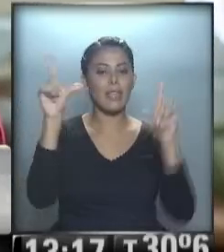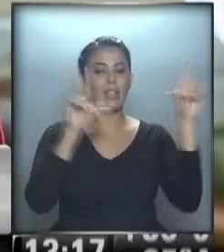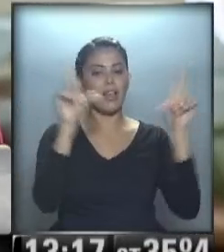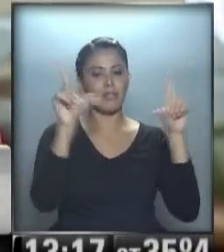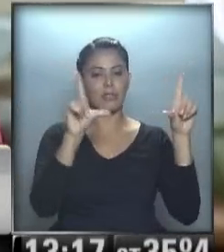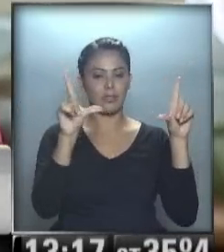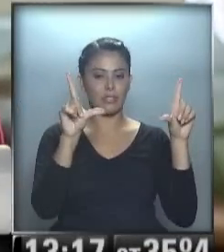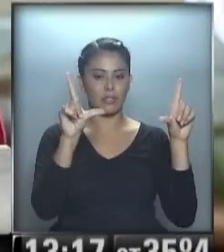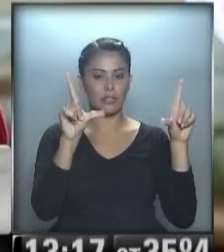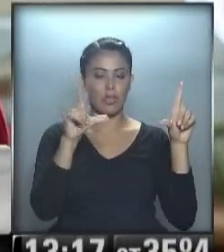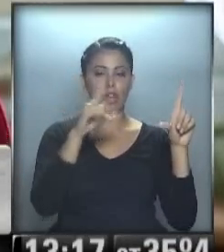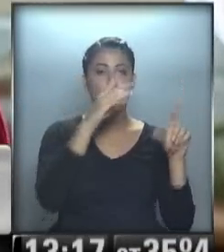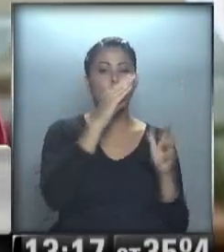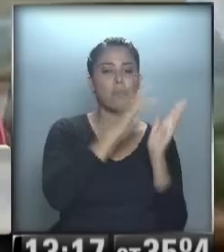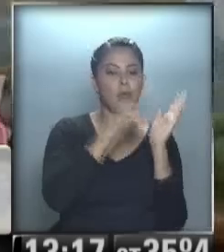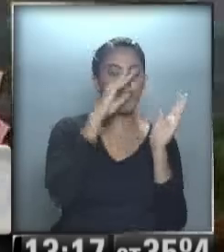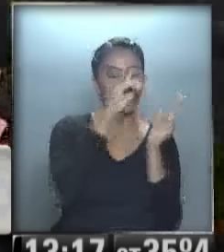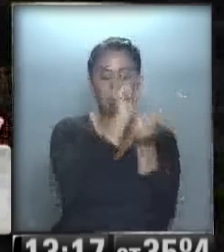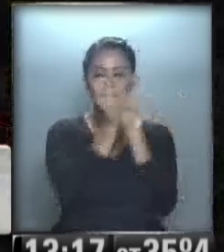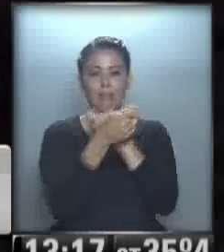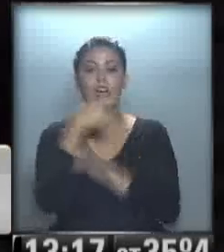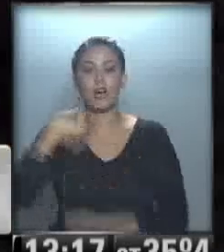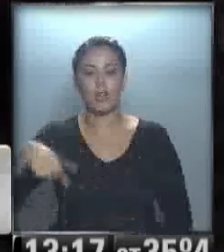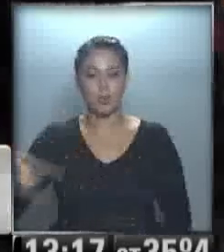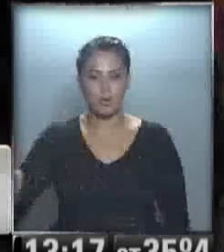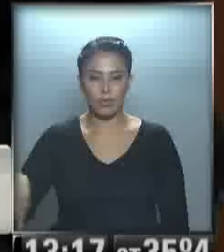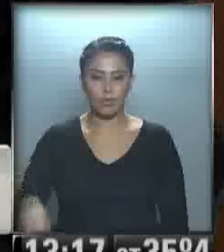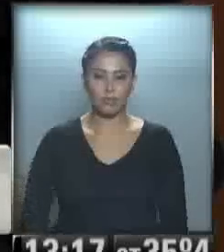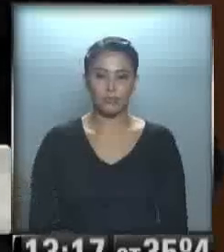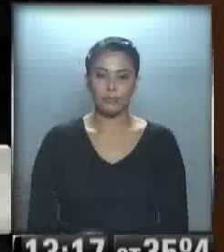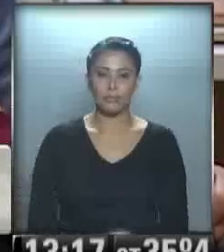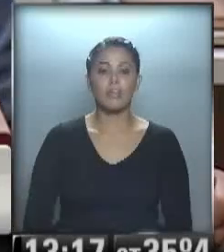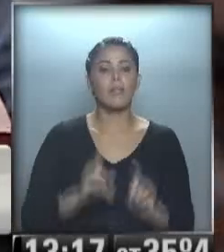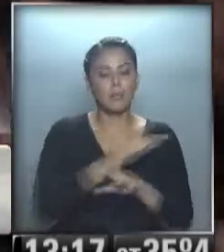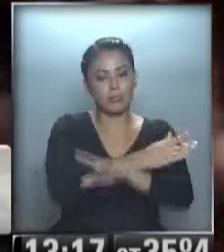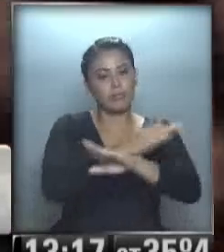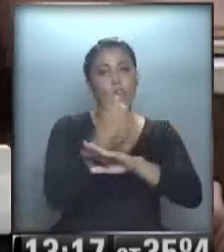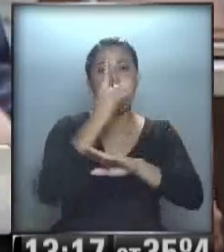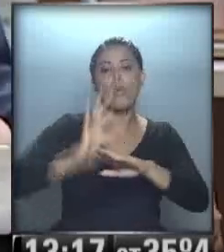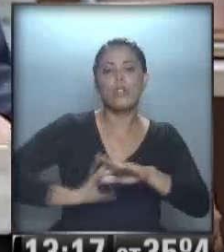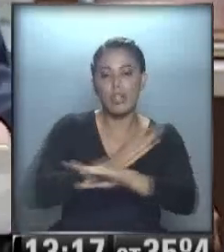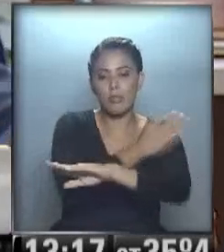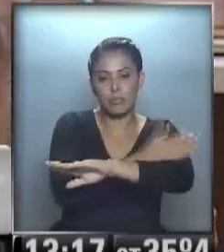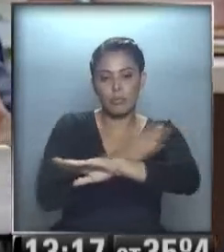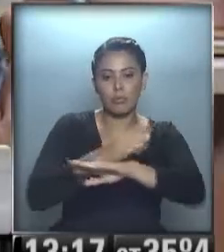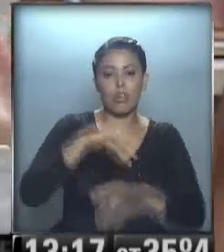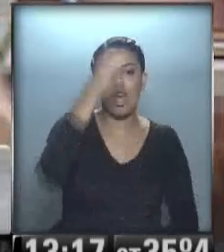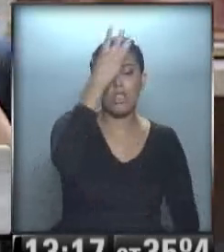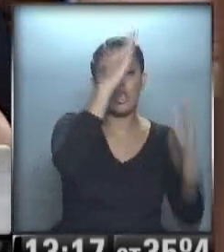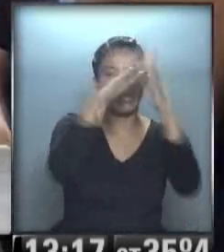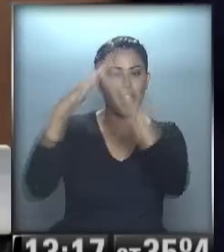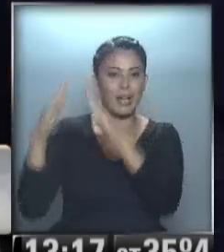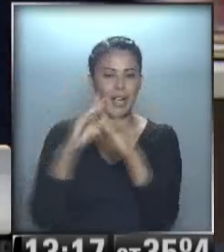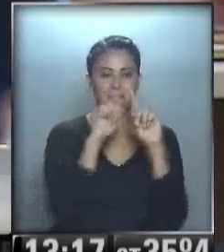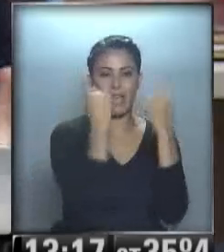ser blanco y negro para pasar a ser color y y es el transcurso de un año en 12 casas en dos interiores